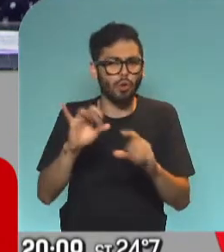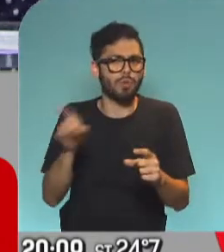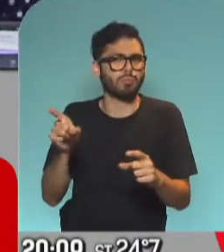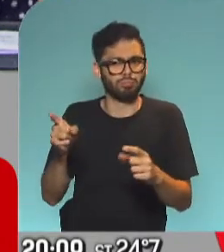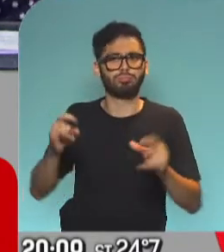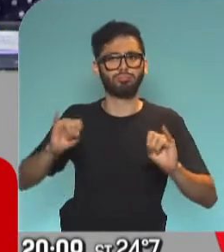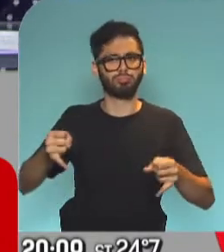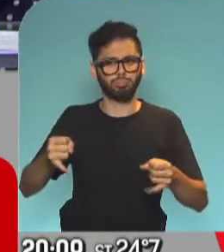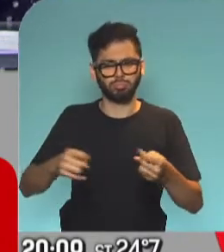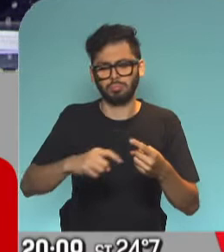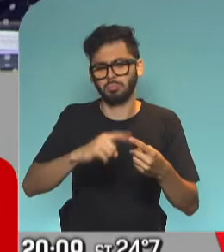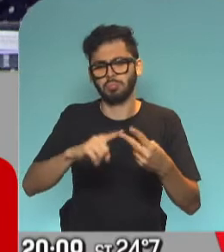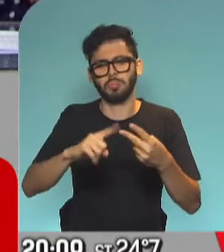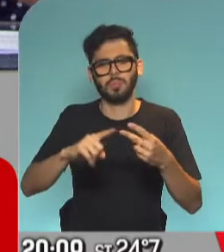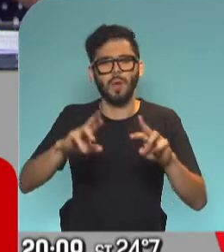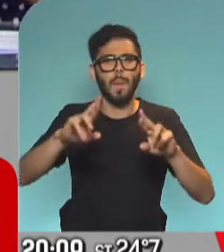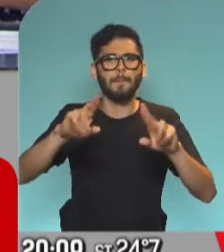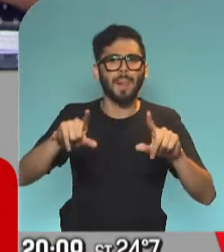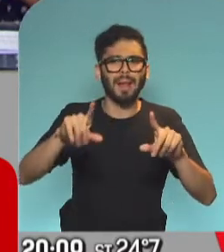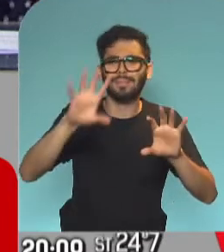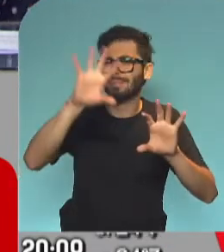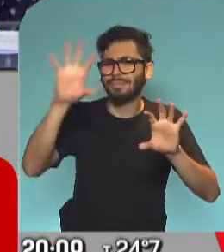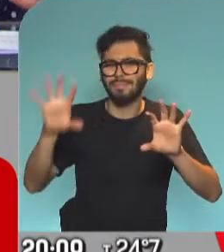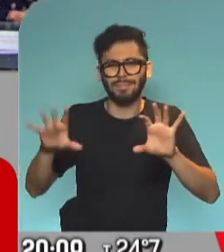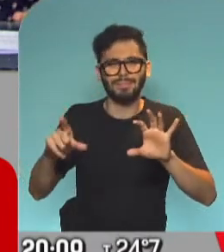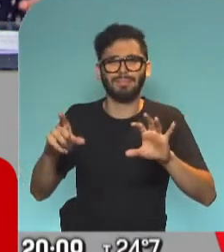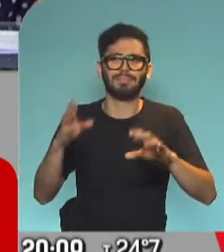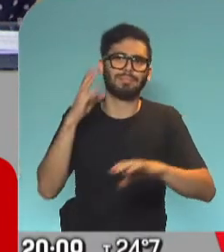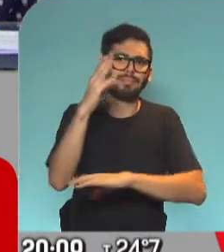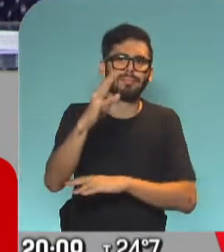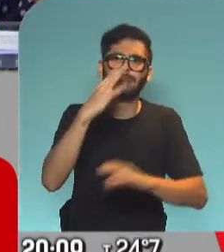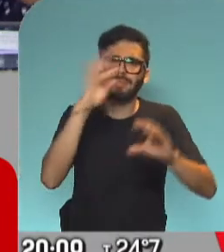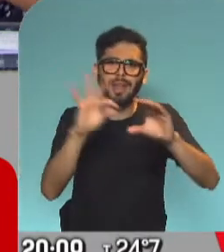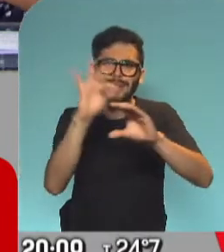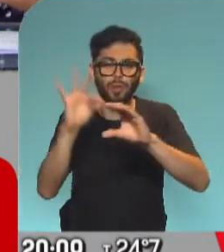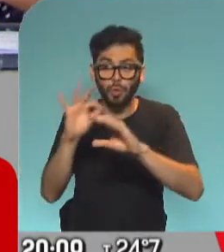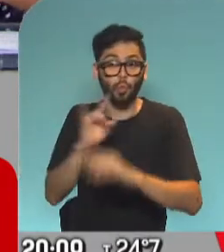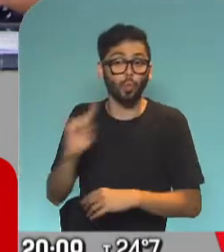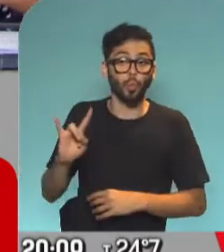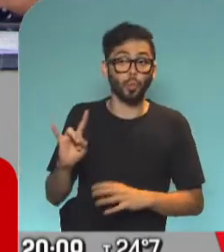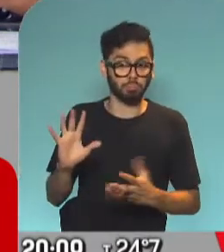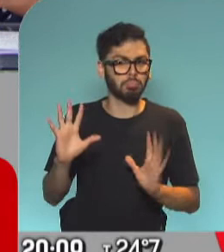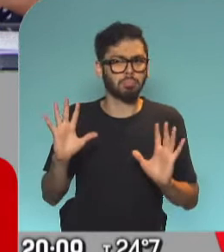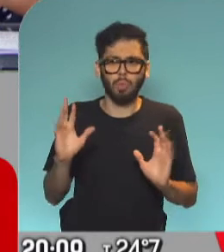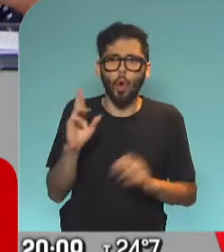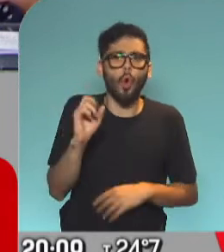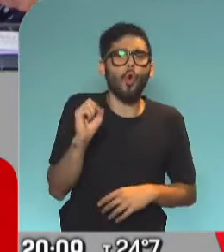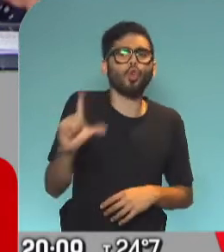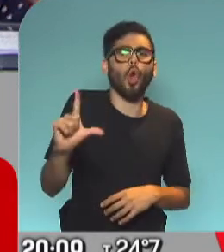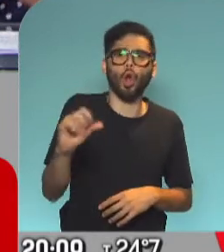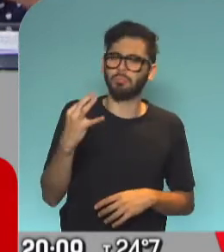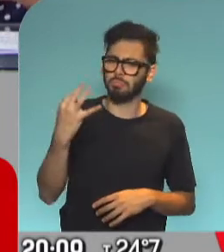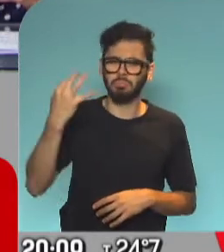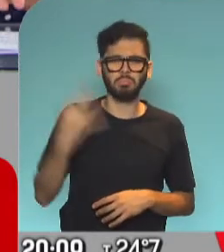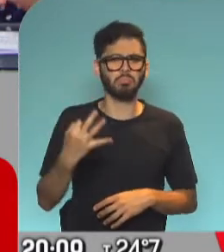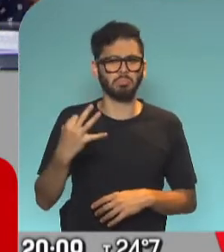eran los planes en los diferentes lugares del país para salir a hacer testeos más masivos. En eso tuvieron un rol muy clave las Fuerzas Armadas y